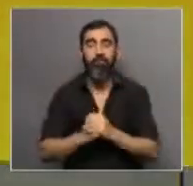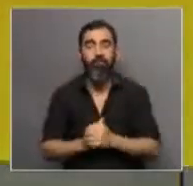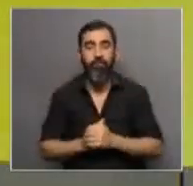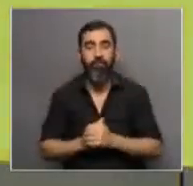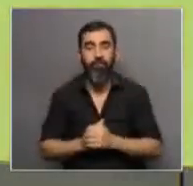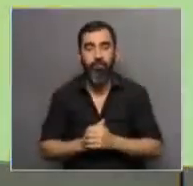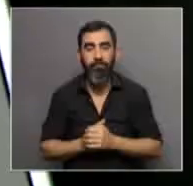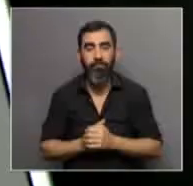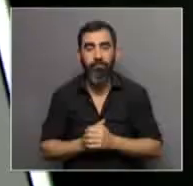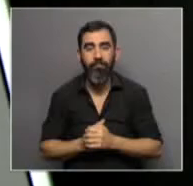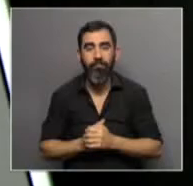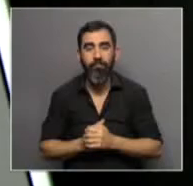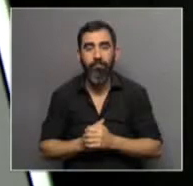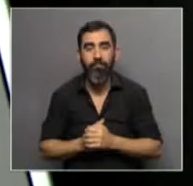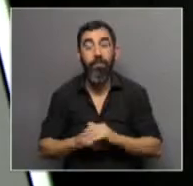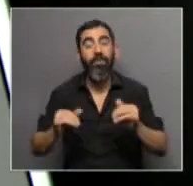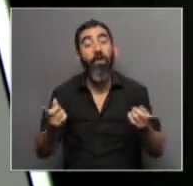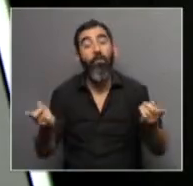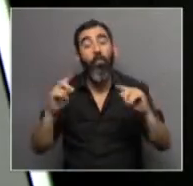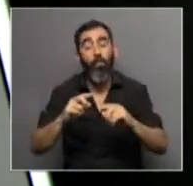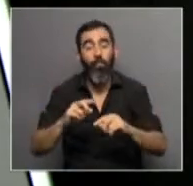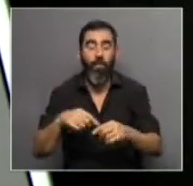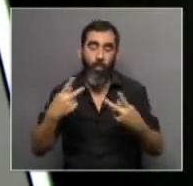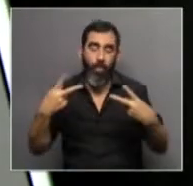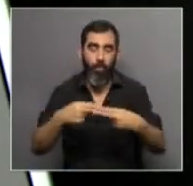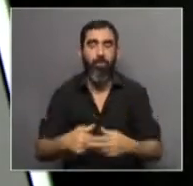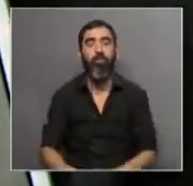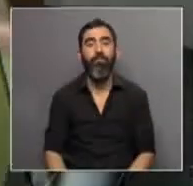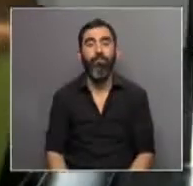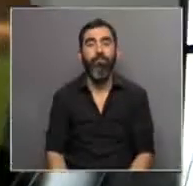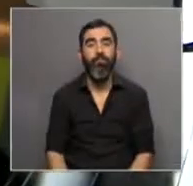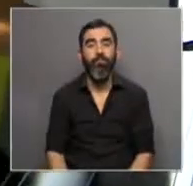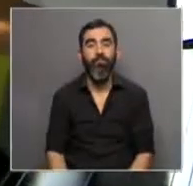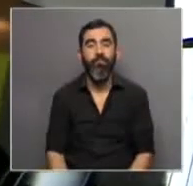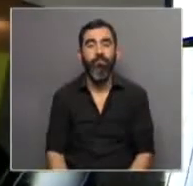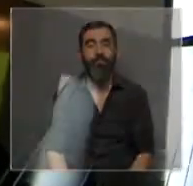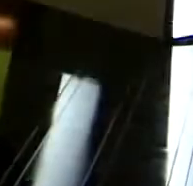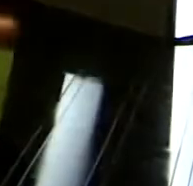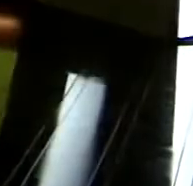estamos. Hasta pronto. No se vayan, ya volvemos luego de esta pausa. Bueno.